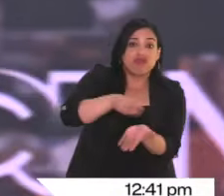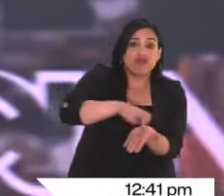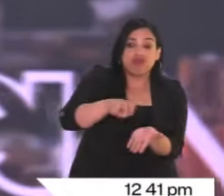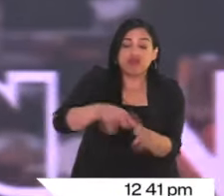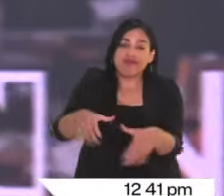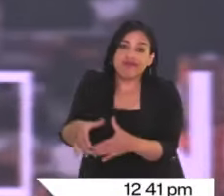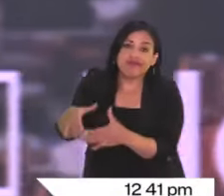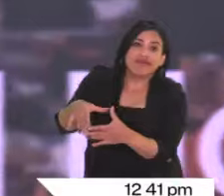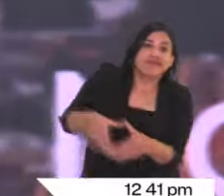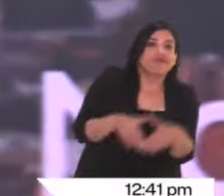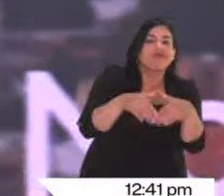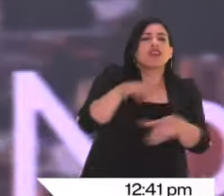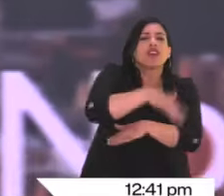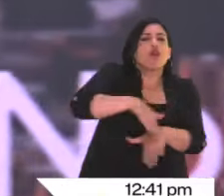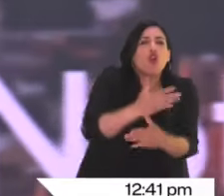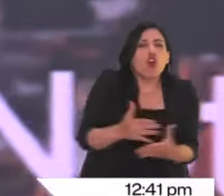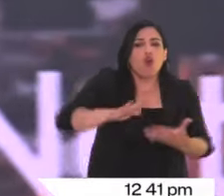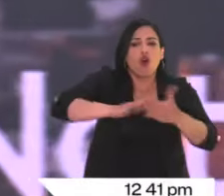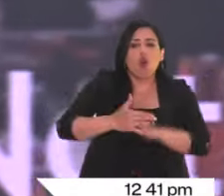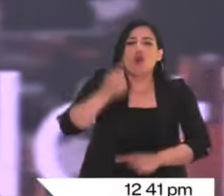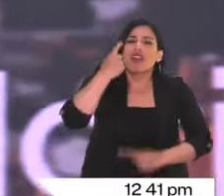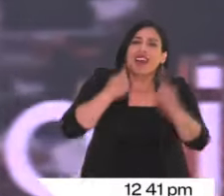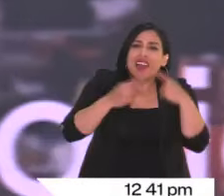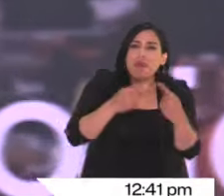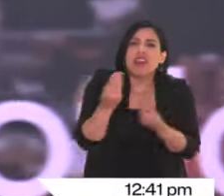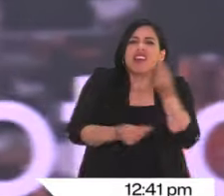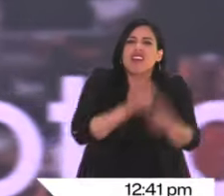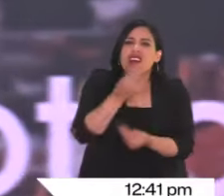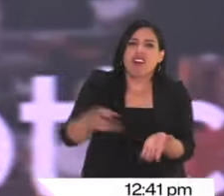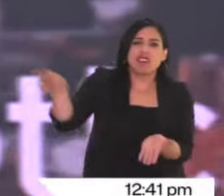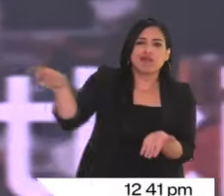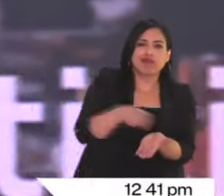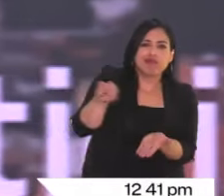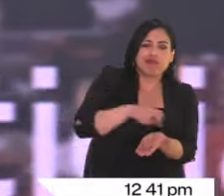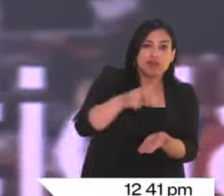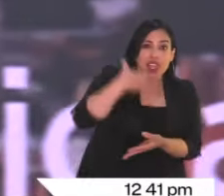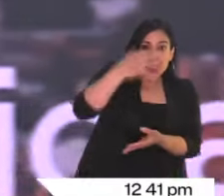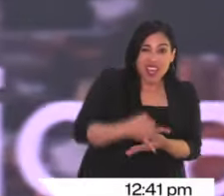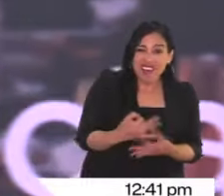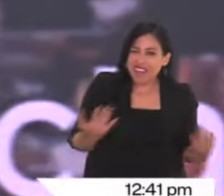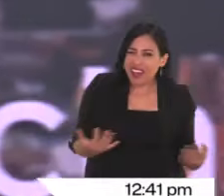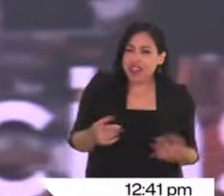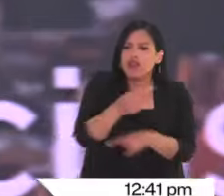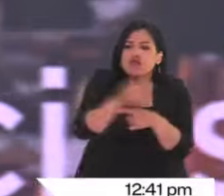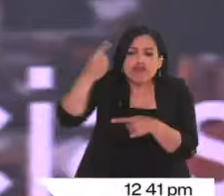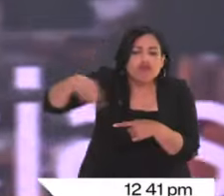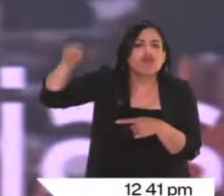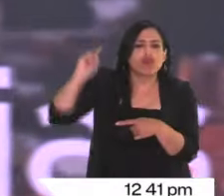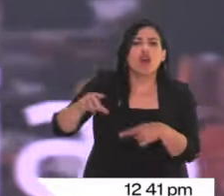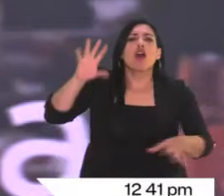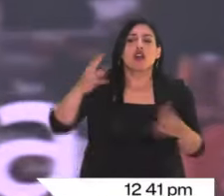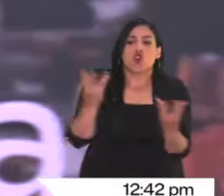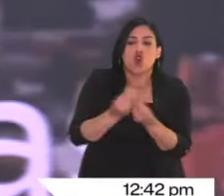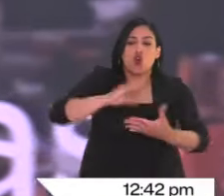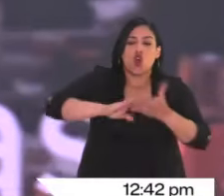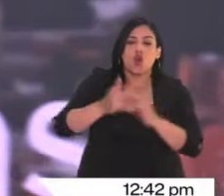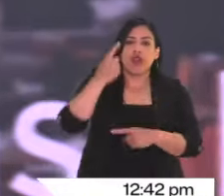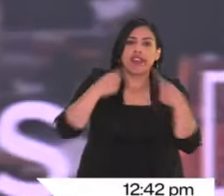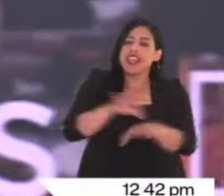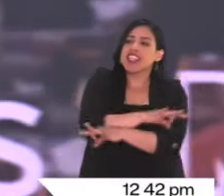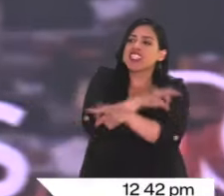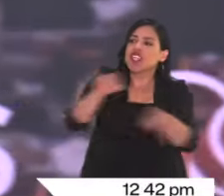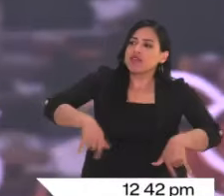Angélica Arango, bueno, ¿cómo va a ser la salida de estas personas? Y si esta vez está confirmado, porque recordemos que hace unas semanas los propios indígenas tuvieron que